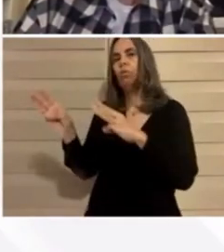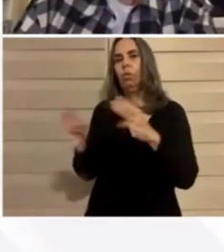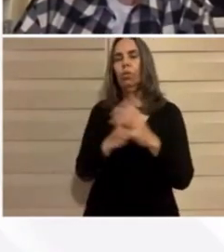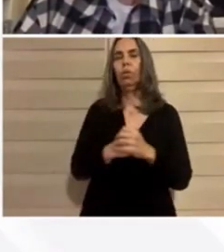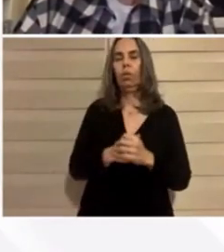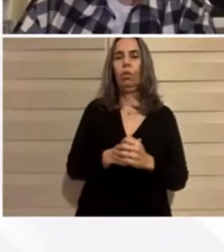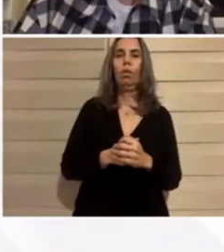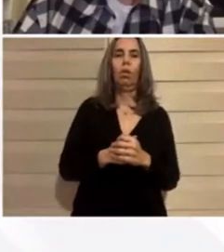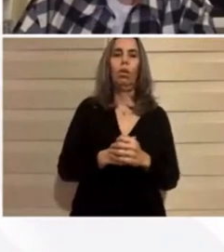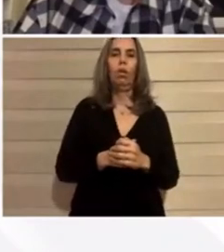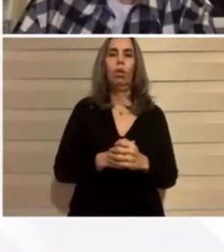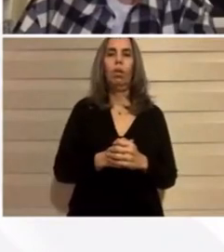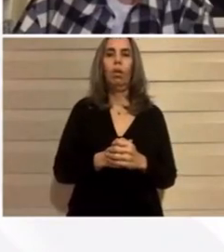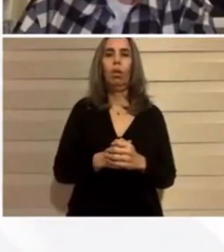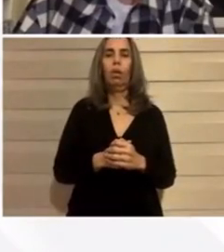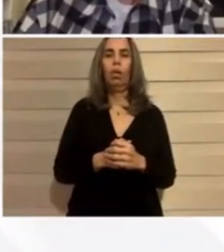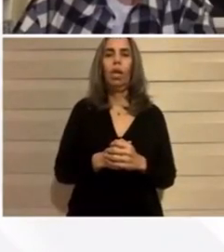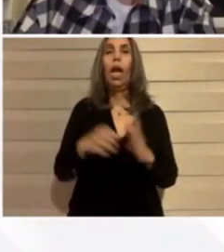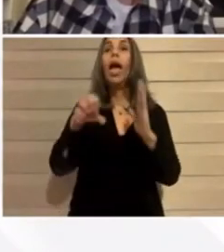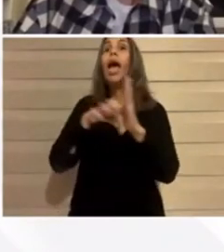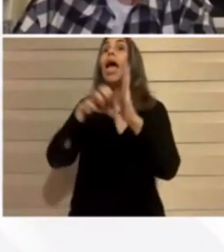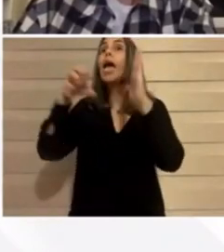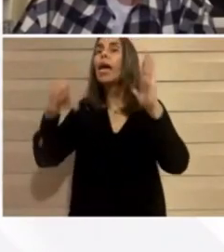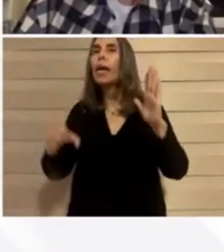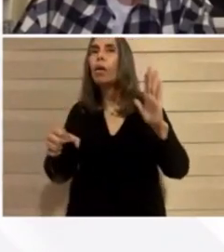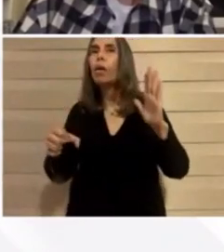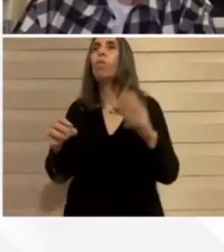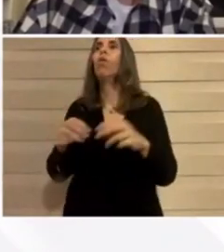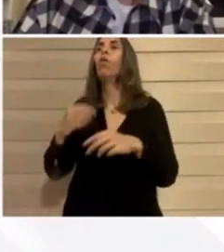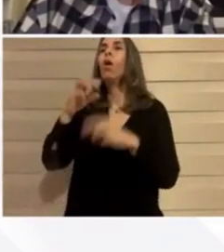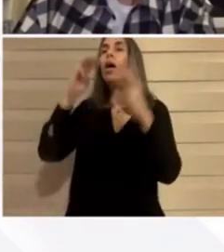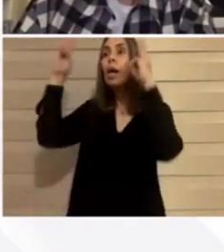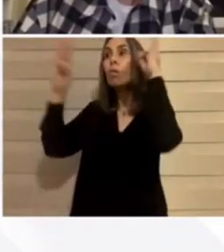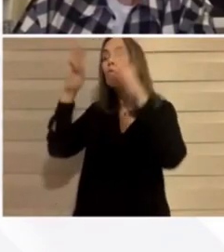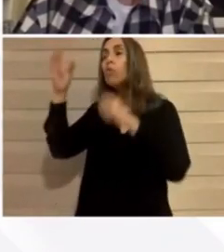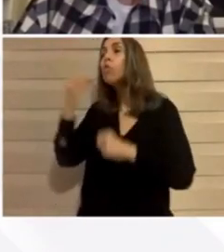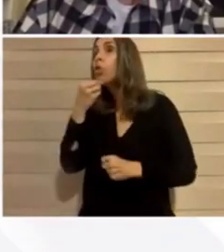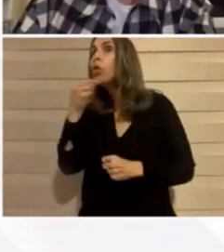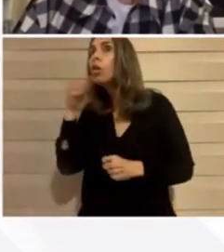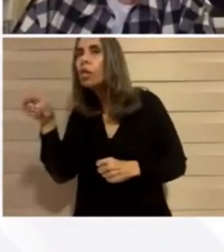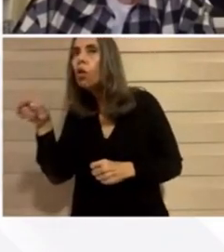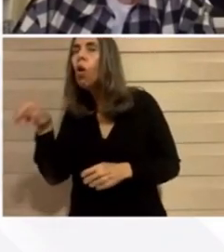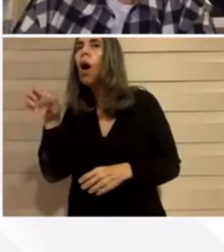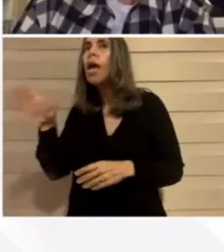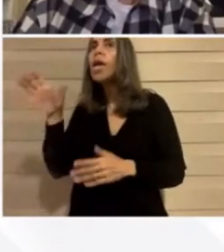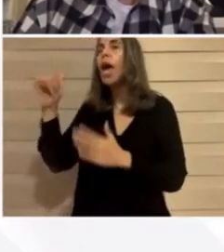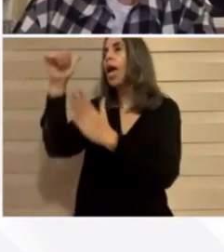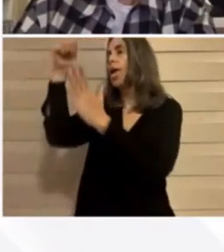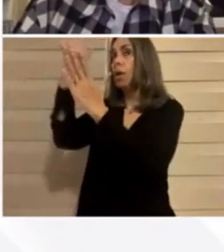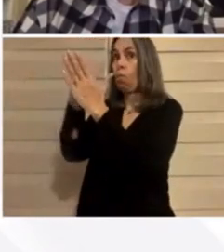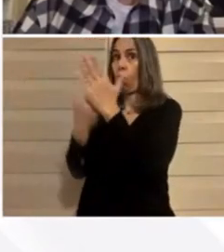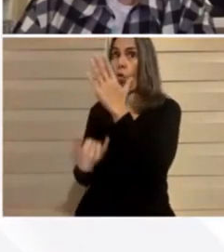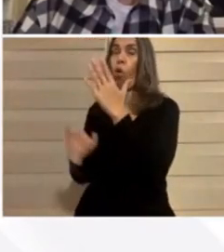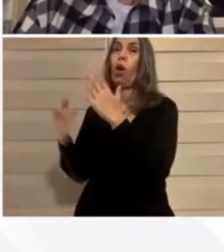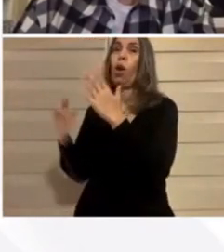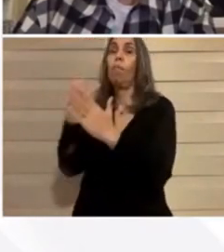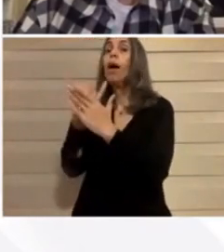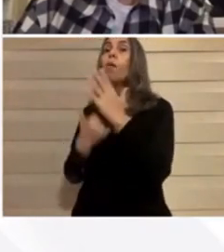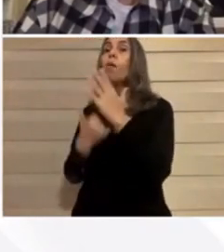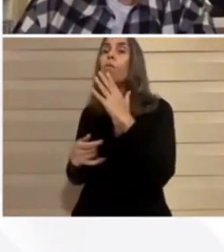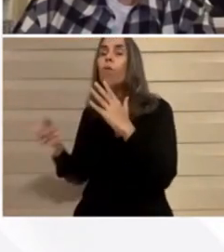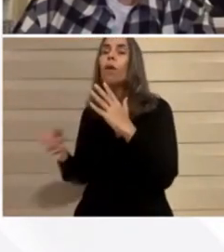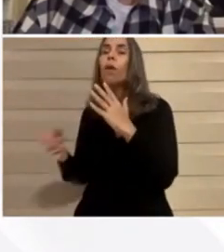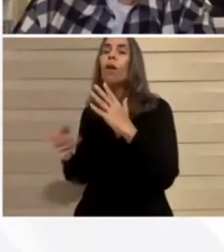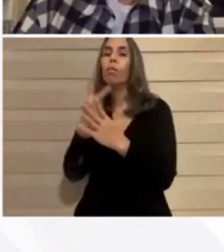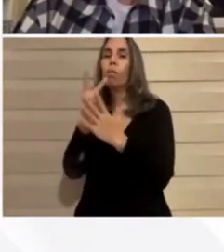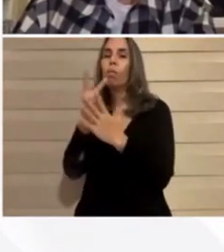sistema diferente, tiene programas y ninguno de nosotros, nadie del personal, ha negado el acceso